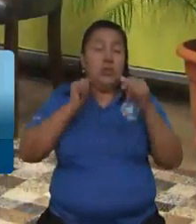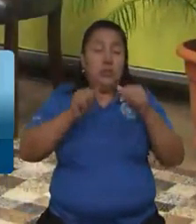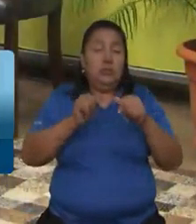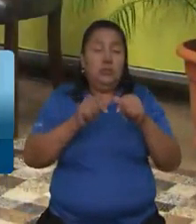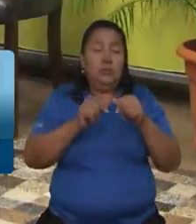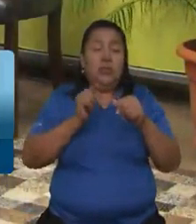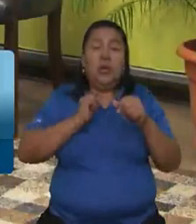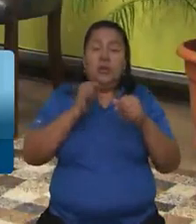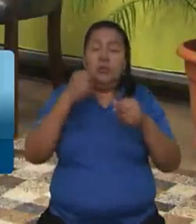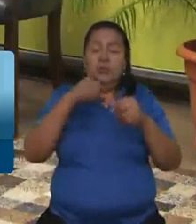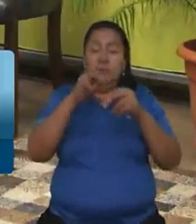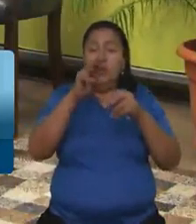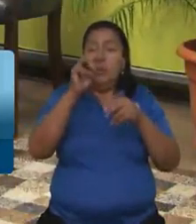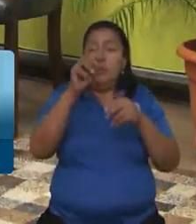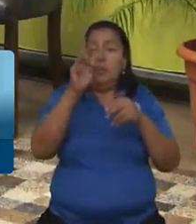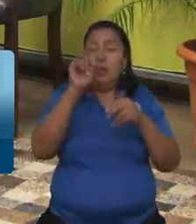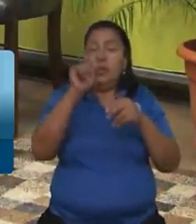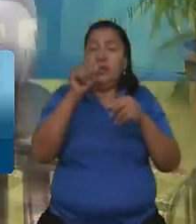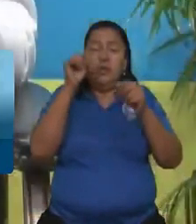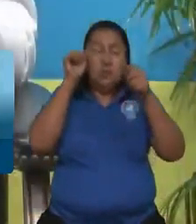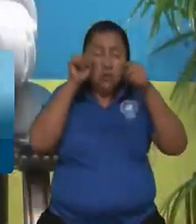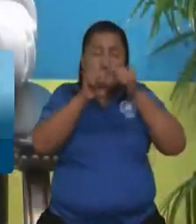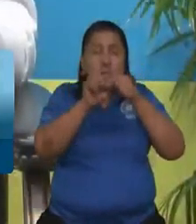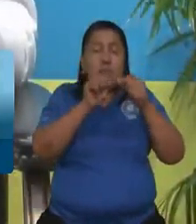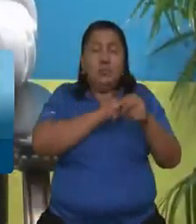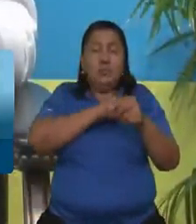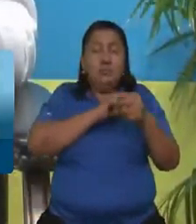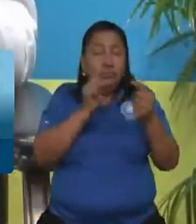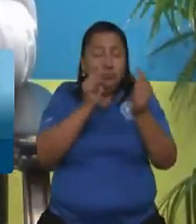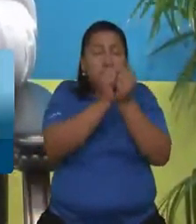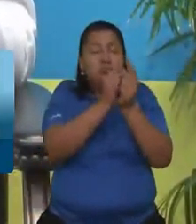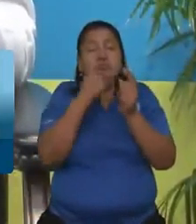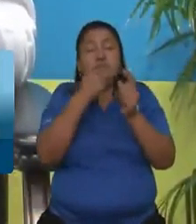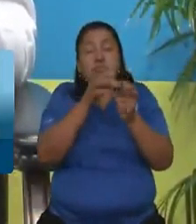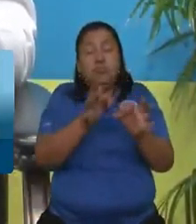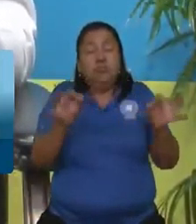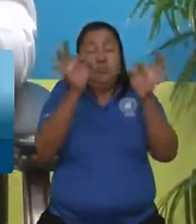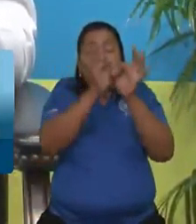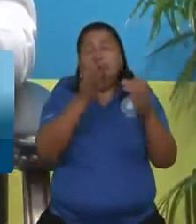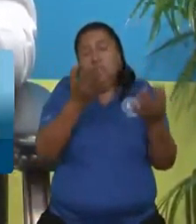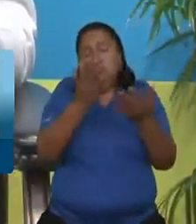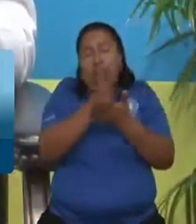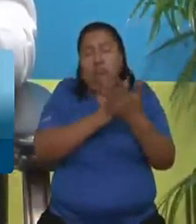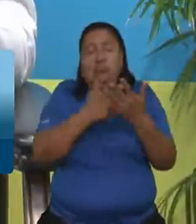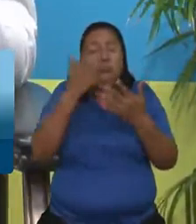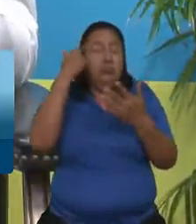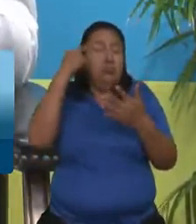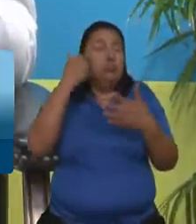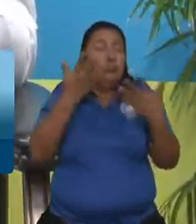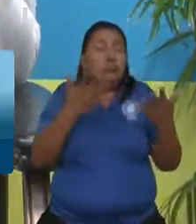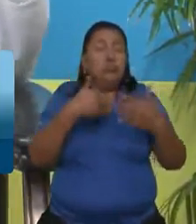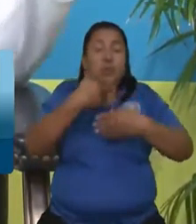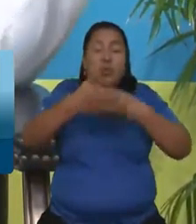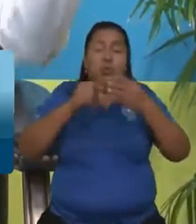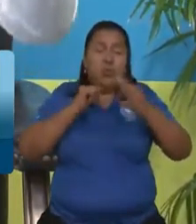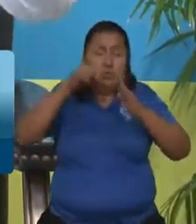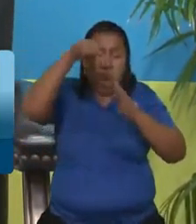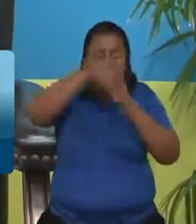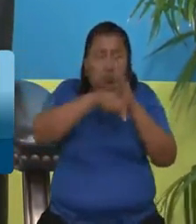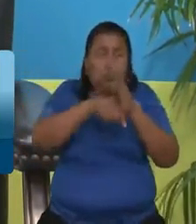lo que esté al alcance. Y la tía es súper peligroso, porque imagínense que se desprende. Por eso se llama tía, porque son fáciles de desprender.